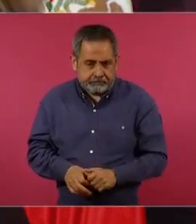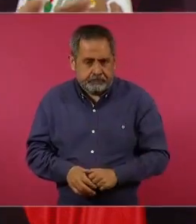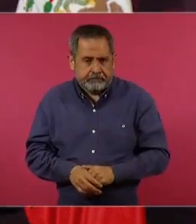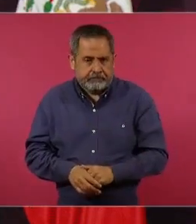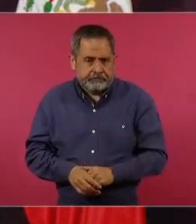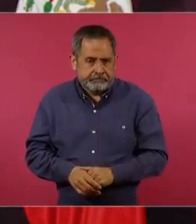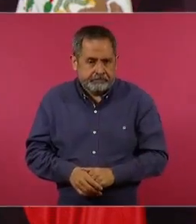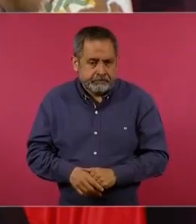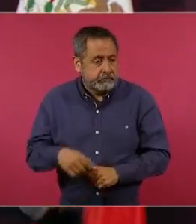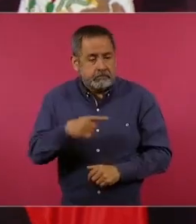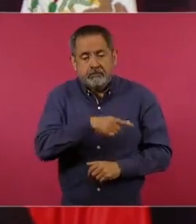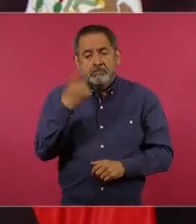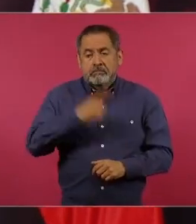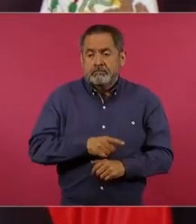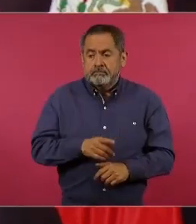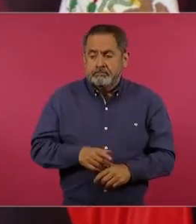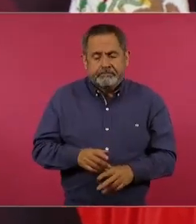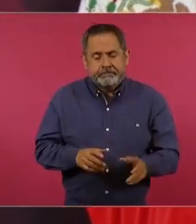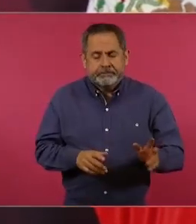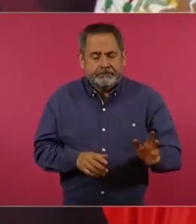porque pues, ellos mandaban.